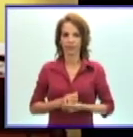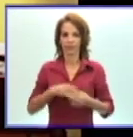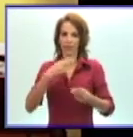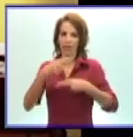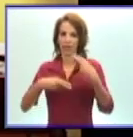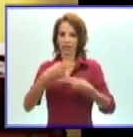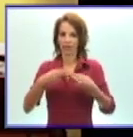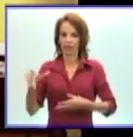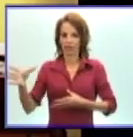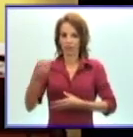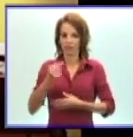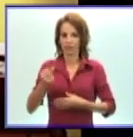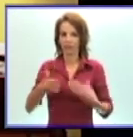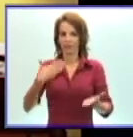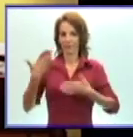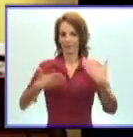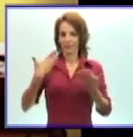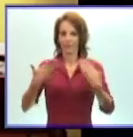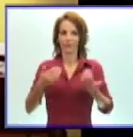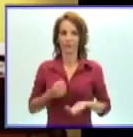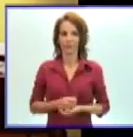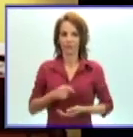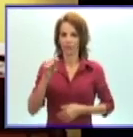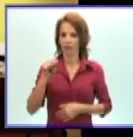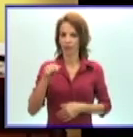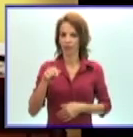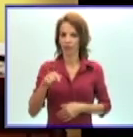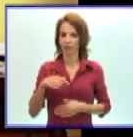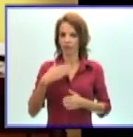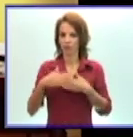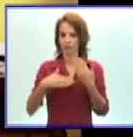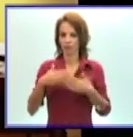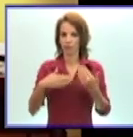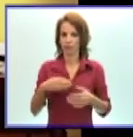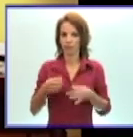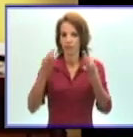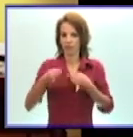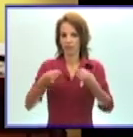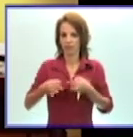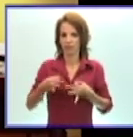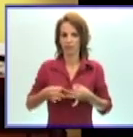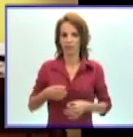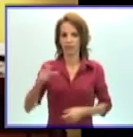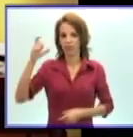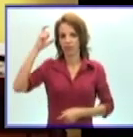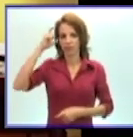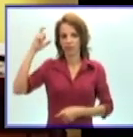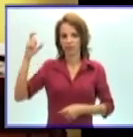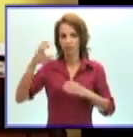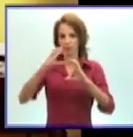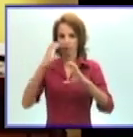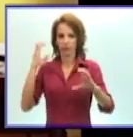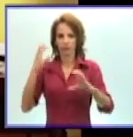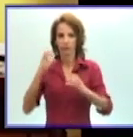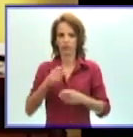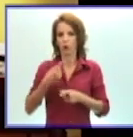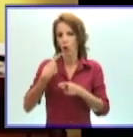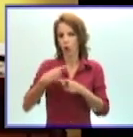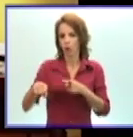actividades propias de los científicos y de los físicos. Vamos a otro inciso.